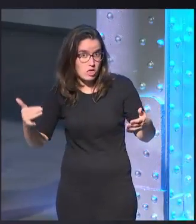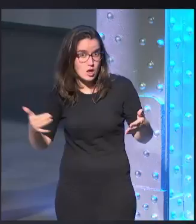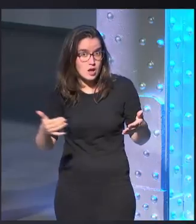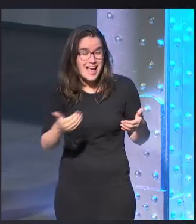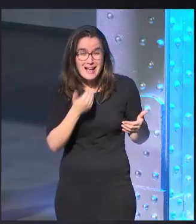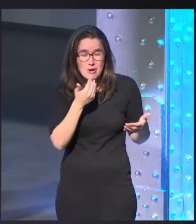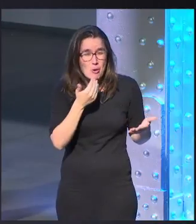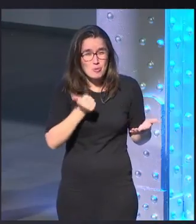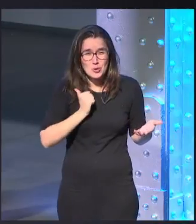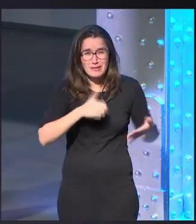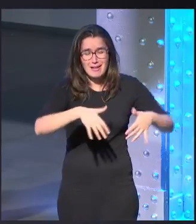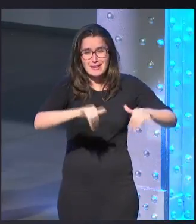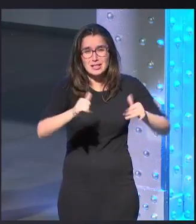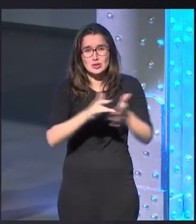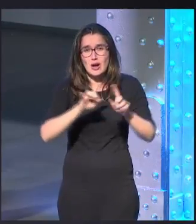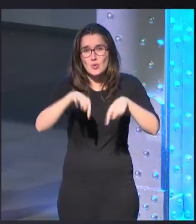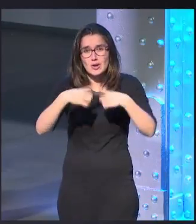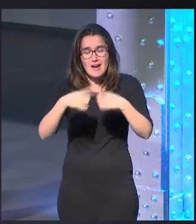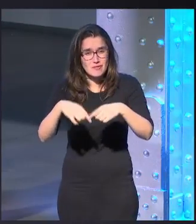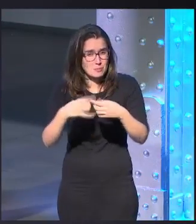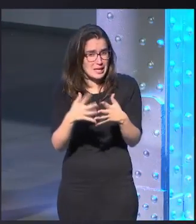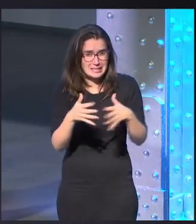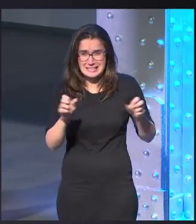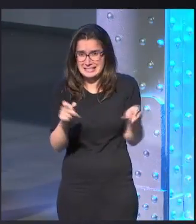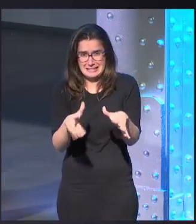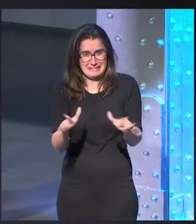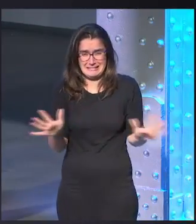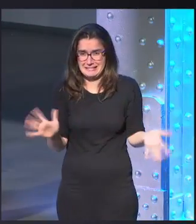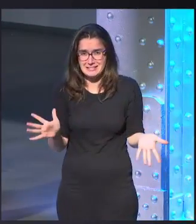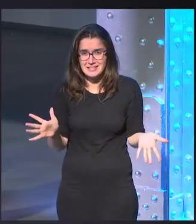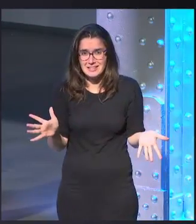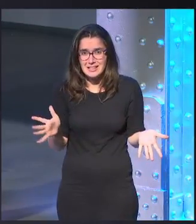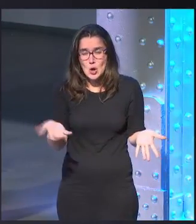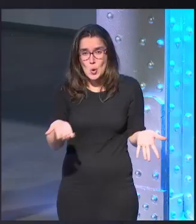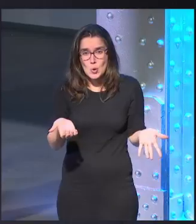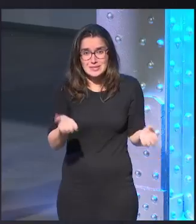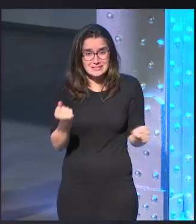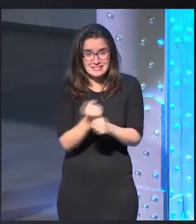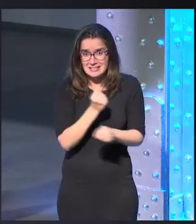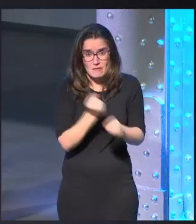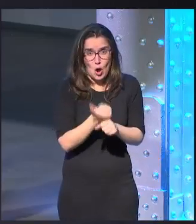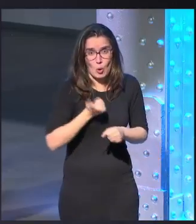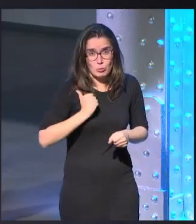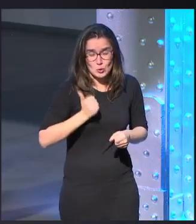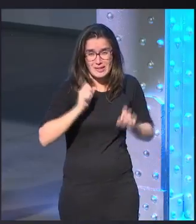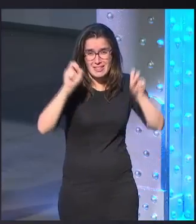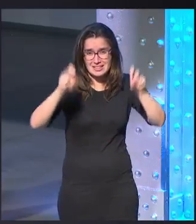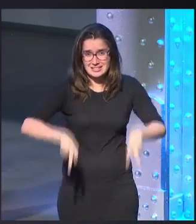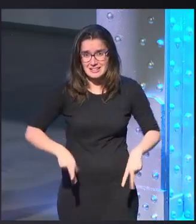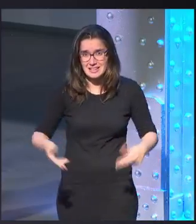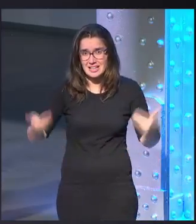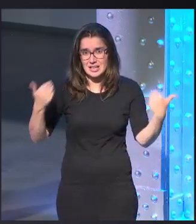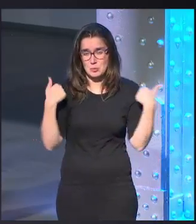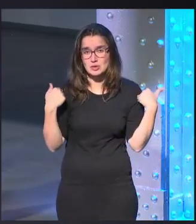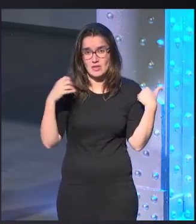ninguna posibilidad, estar en una familia desestructurada y sin ninguna posibilidad de empleo. Y aquí tiene responsabilidad.